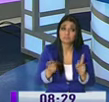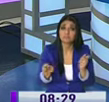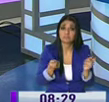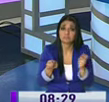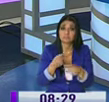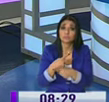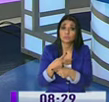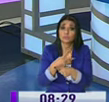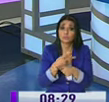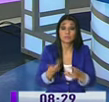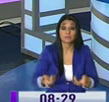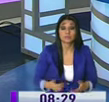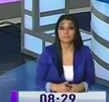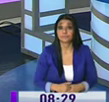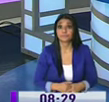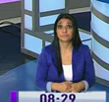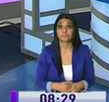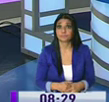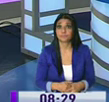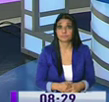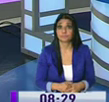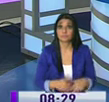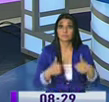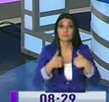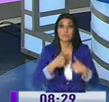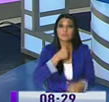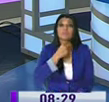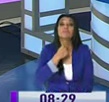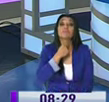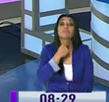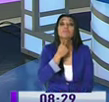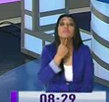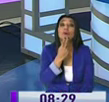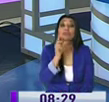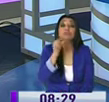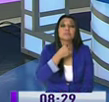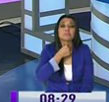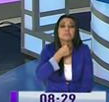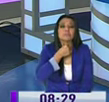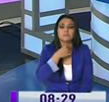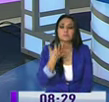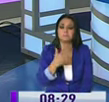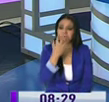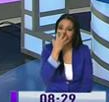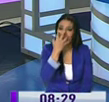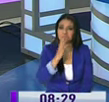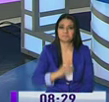llevar una voz medio así que personal yo creo que